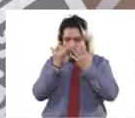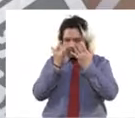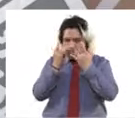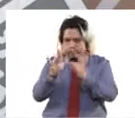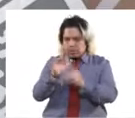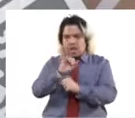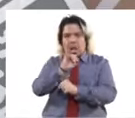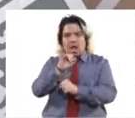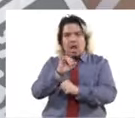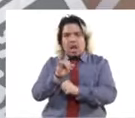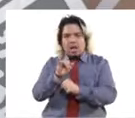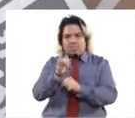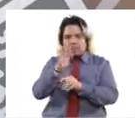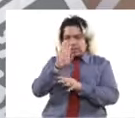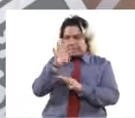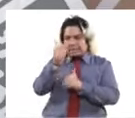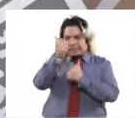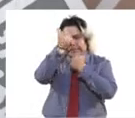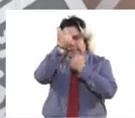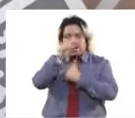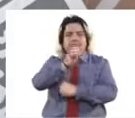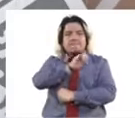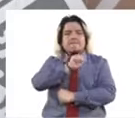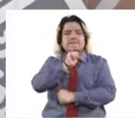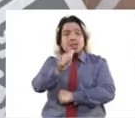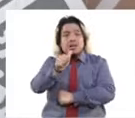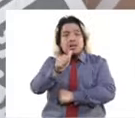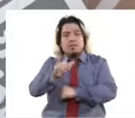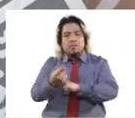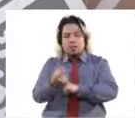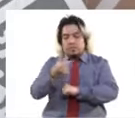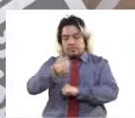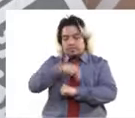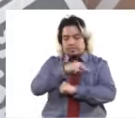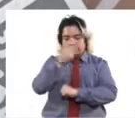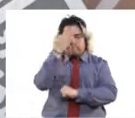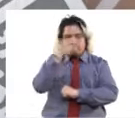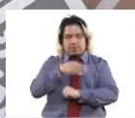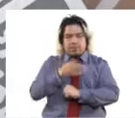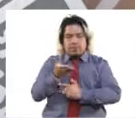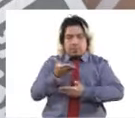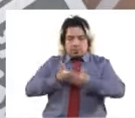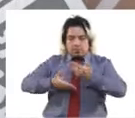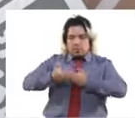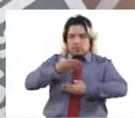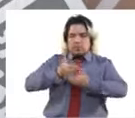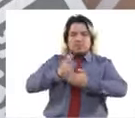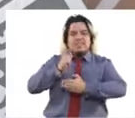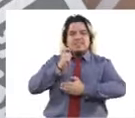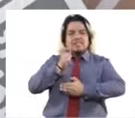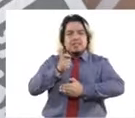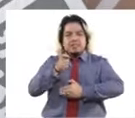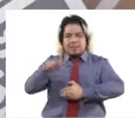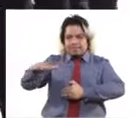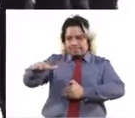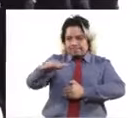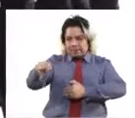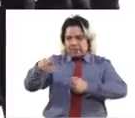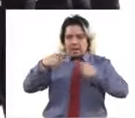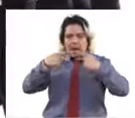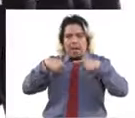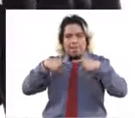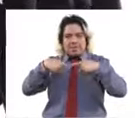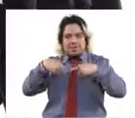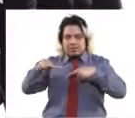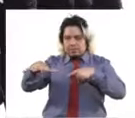en saber que cuando somos servidores públicos, estamos siempre al servicio del pueblo. Y